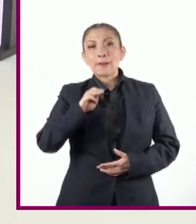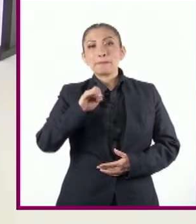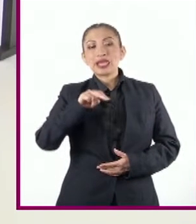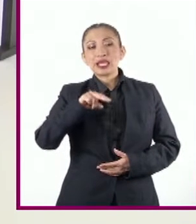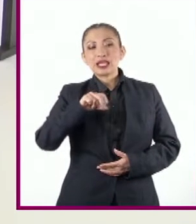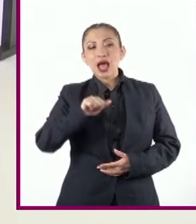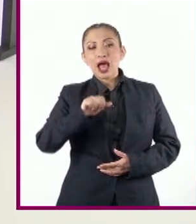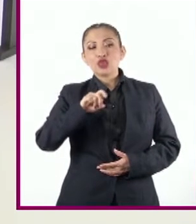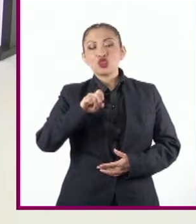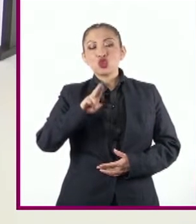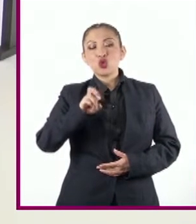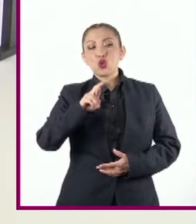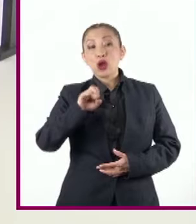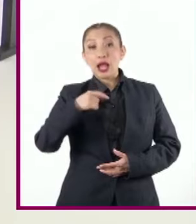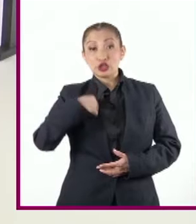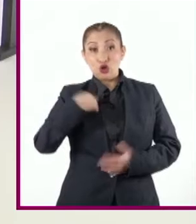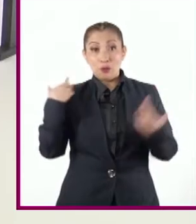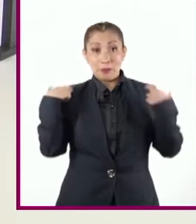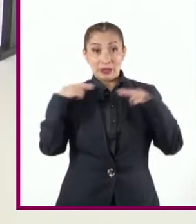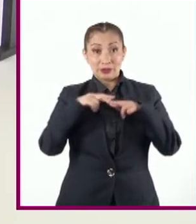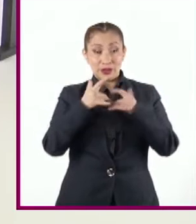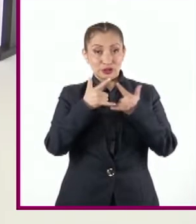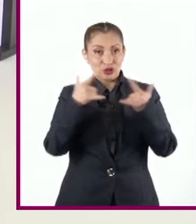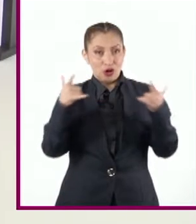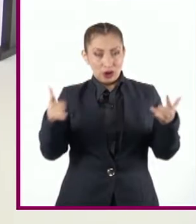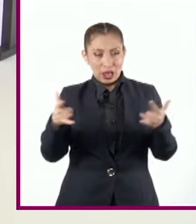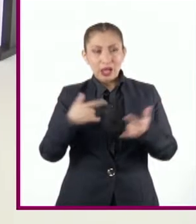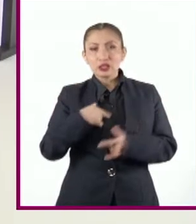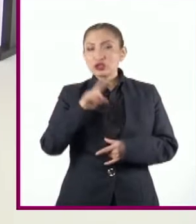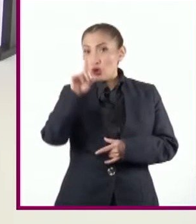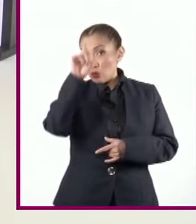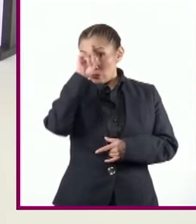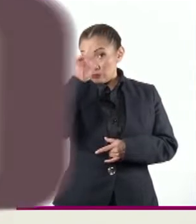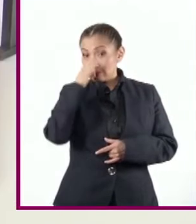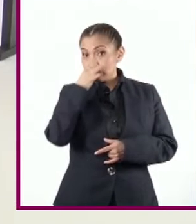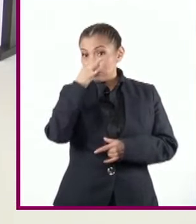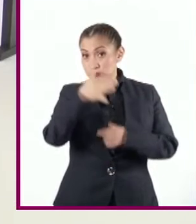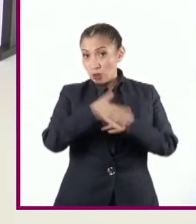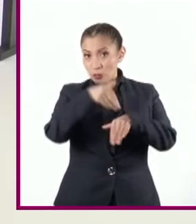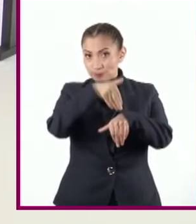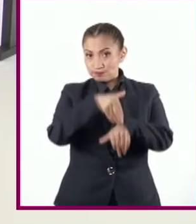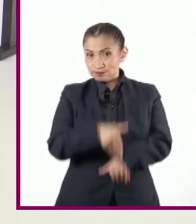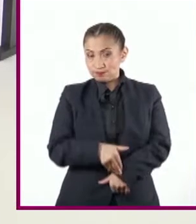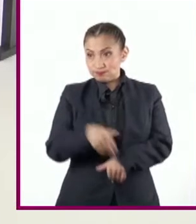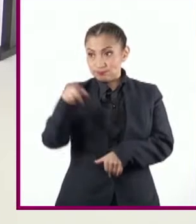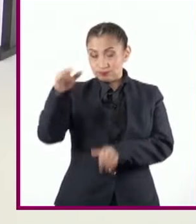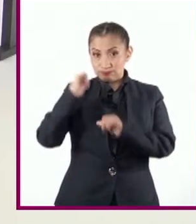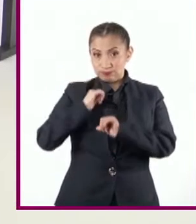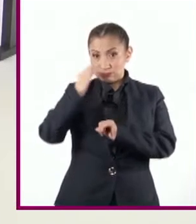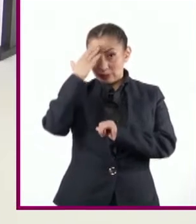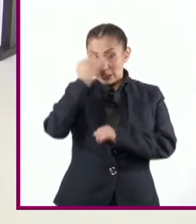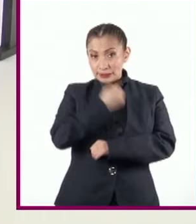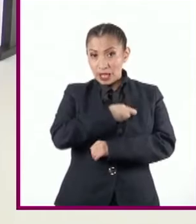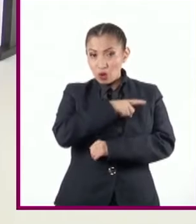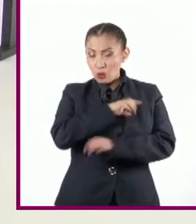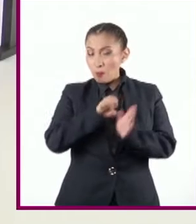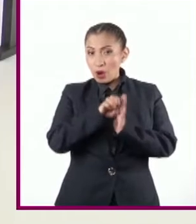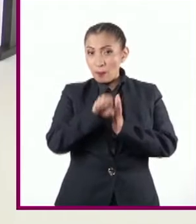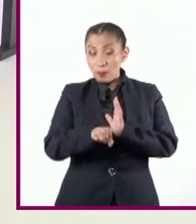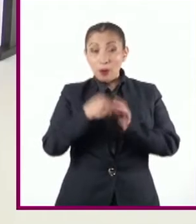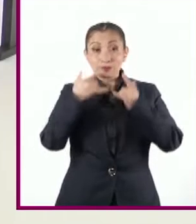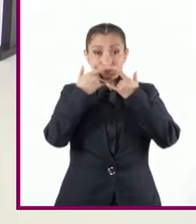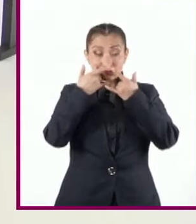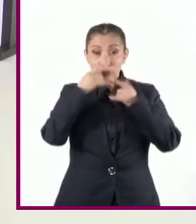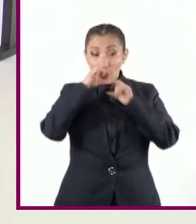Durán Déciga y soy maestra de Historia. Les recuerdo seguir las indicaciones de las autoridades de salud, como lo es el uso